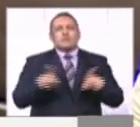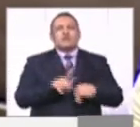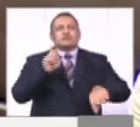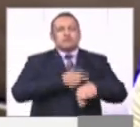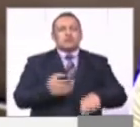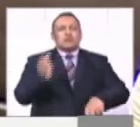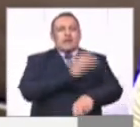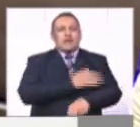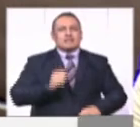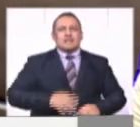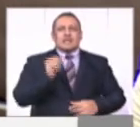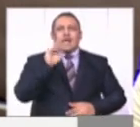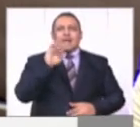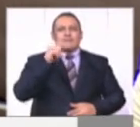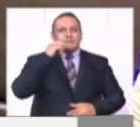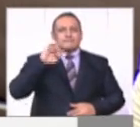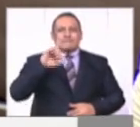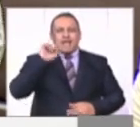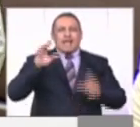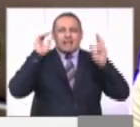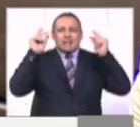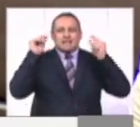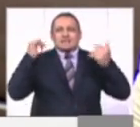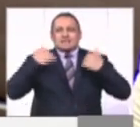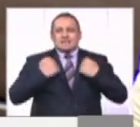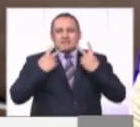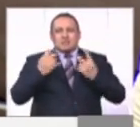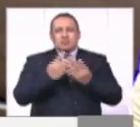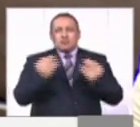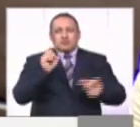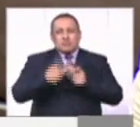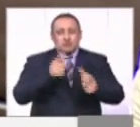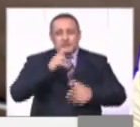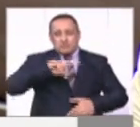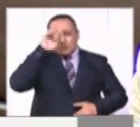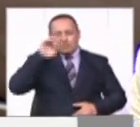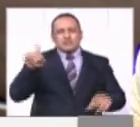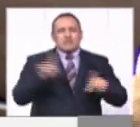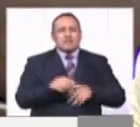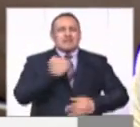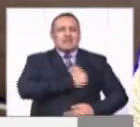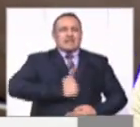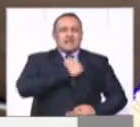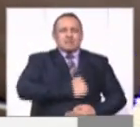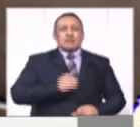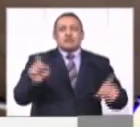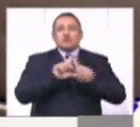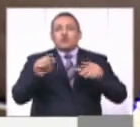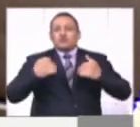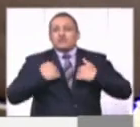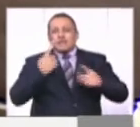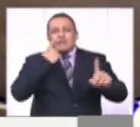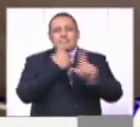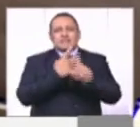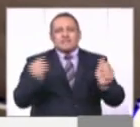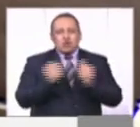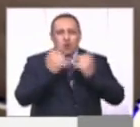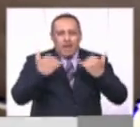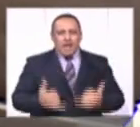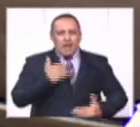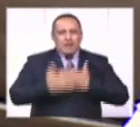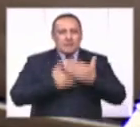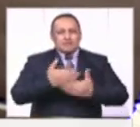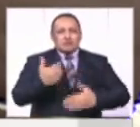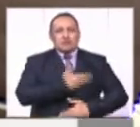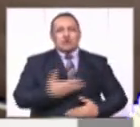ael Guzmán sembró en el corazón de muchísimos peruanos que lamentablemente al no tener la presencia activa del